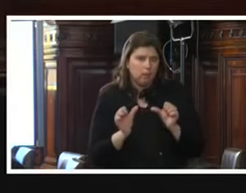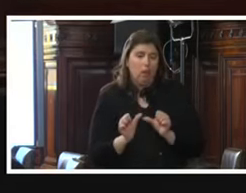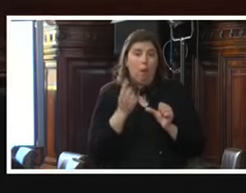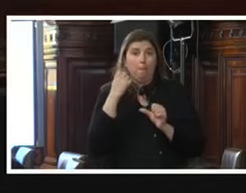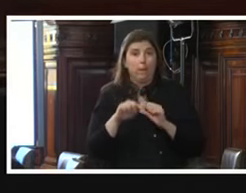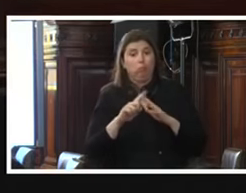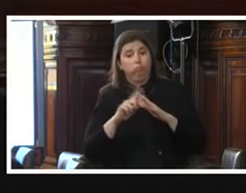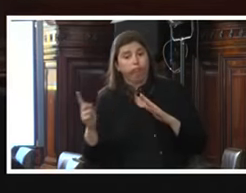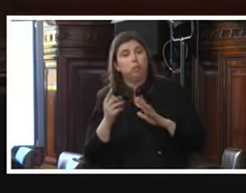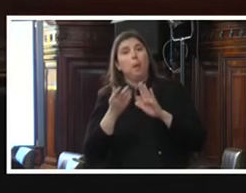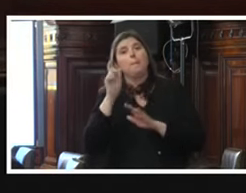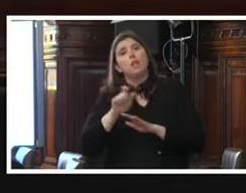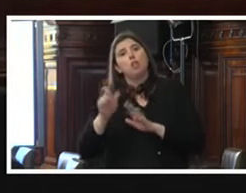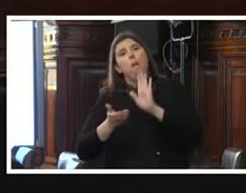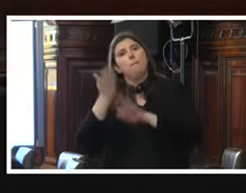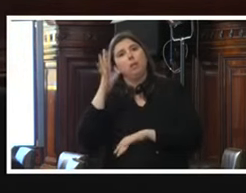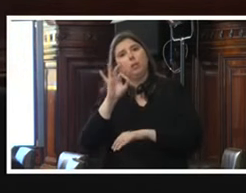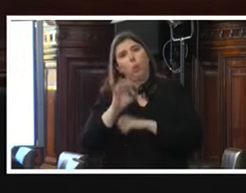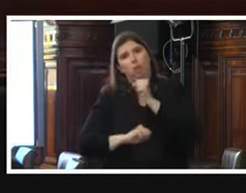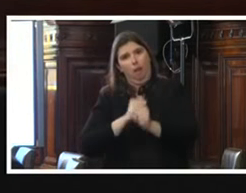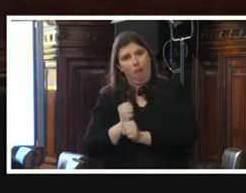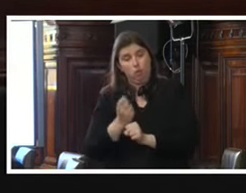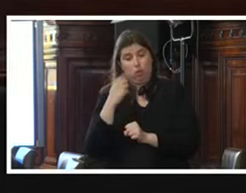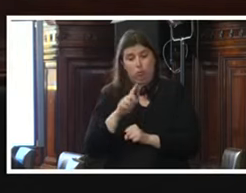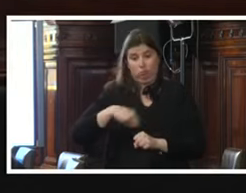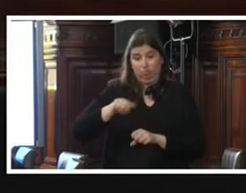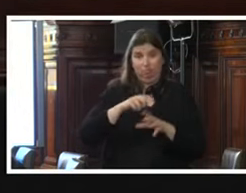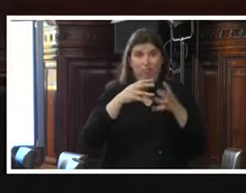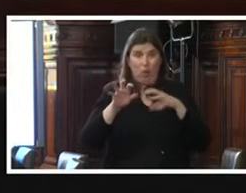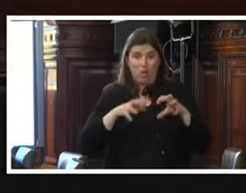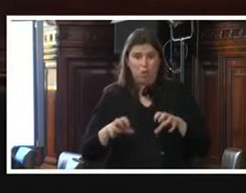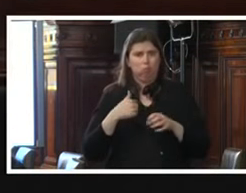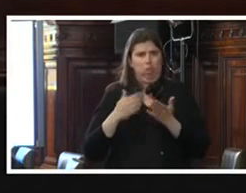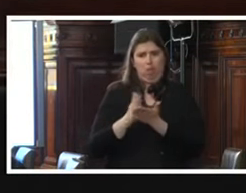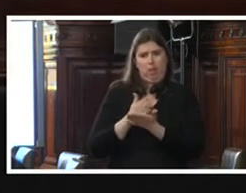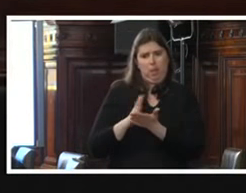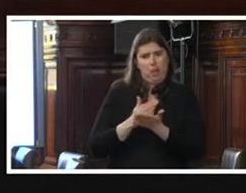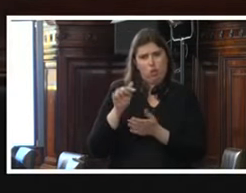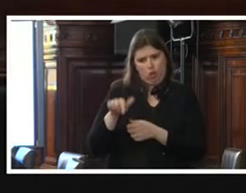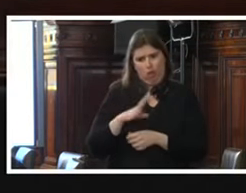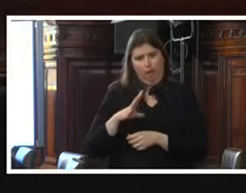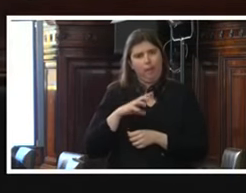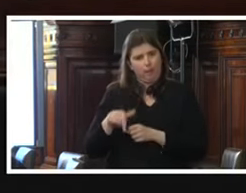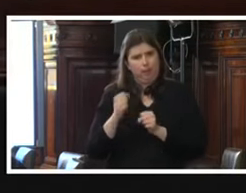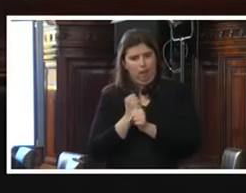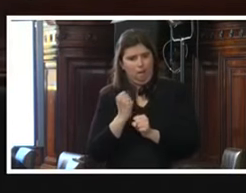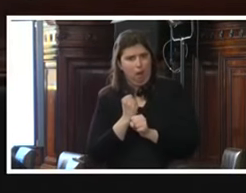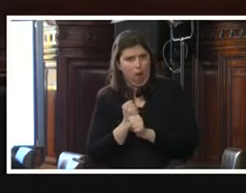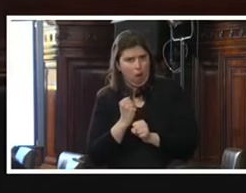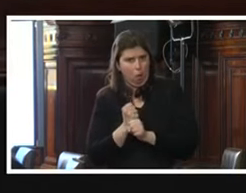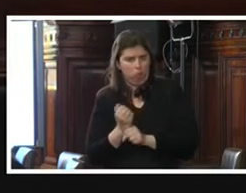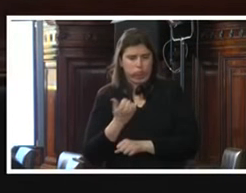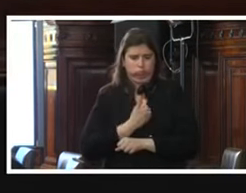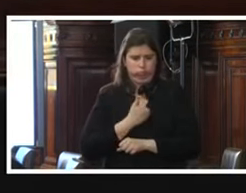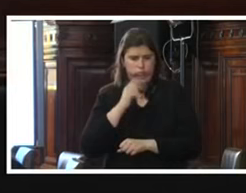más de 50 años como organizaciones nos preocupa la discriminación que se nos reporta en el trabajo de campo donde nos señala situaciones